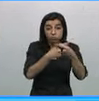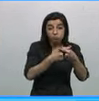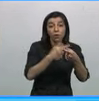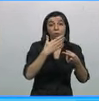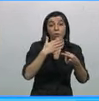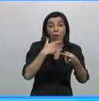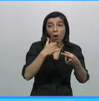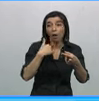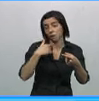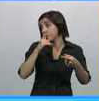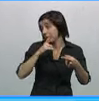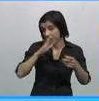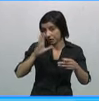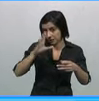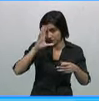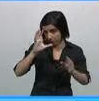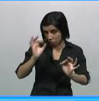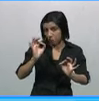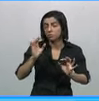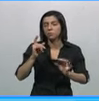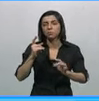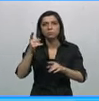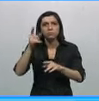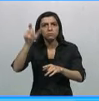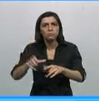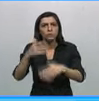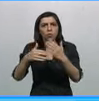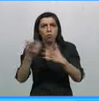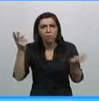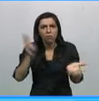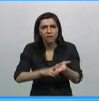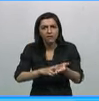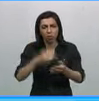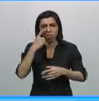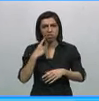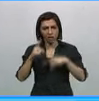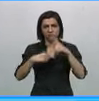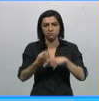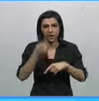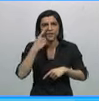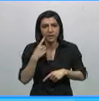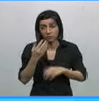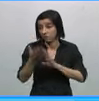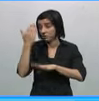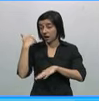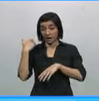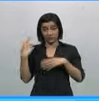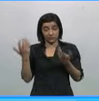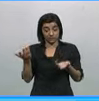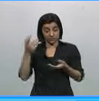recuerdo. En ese momento, cuando Ortigoza te dice, yo estoy para jugar de 10, venía de jugar el partido con su